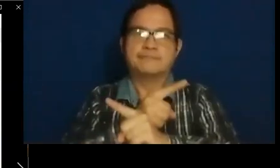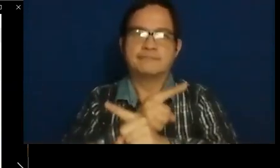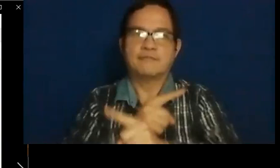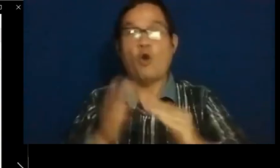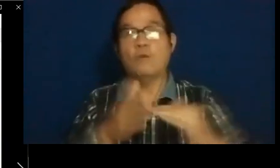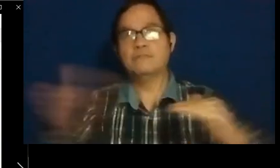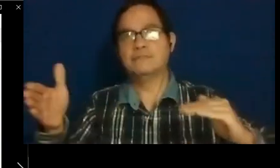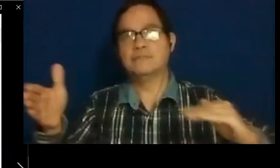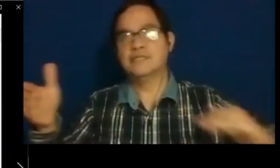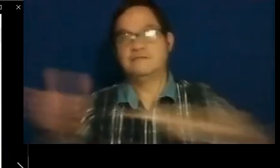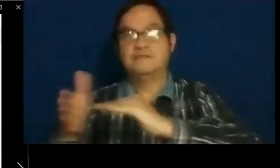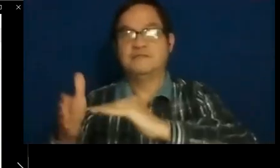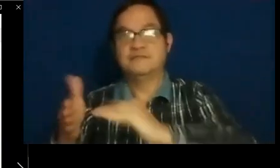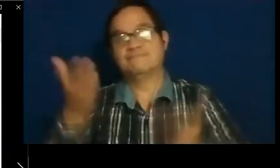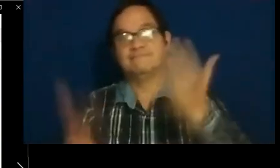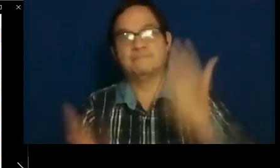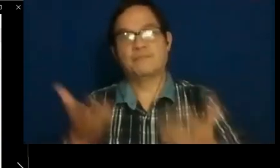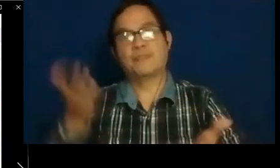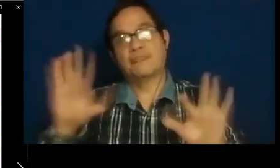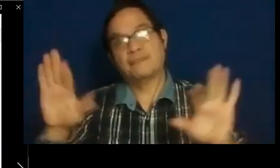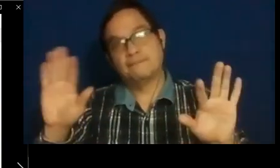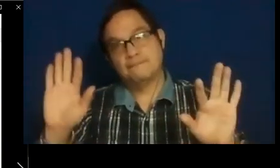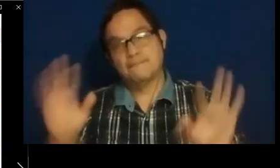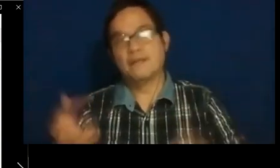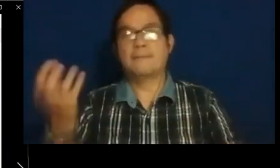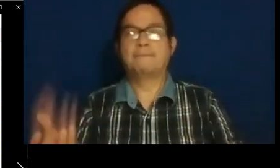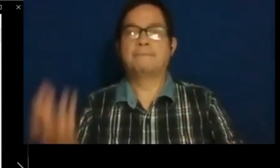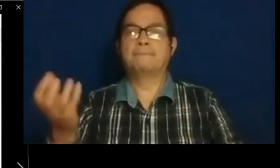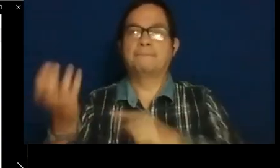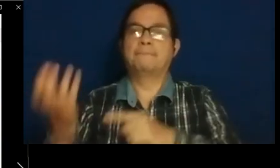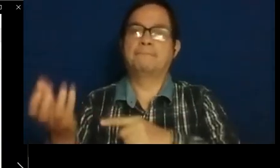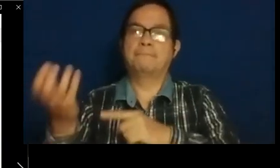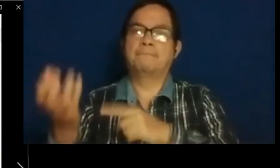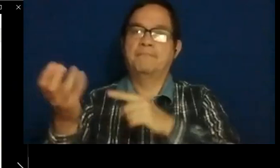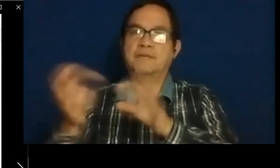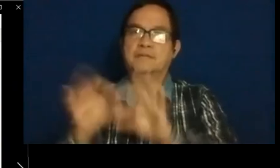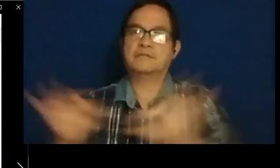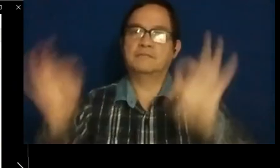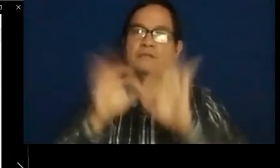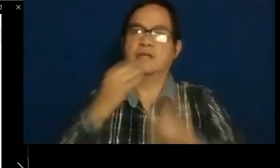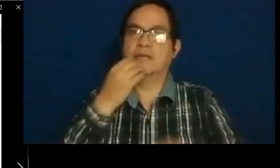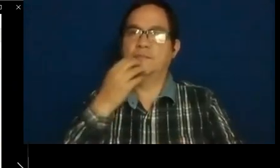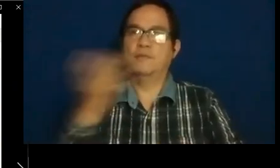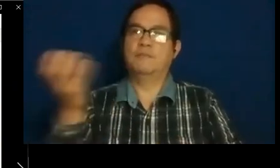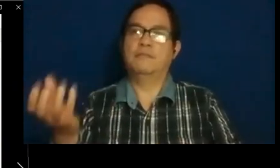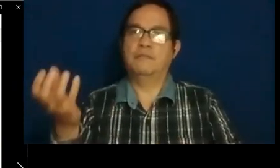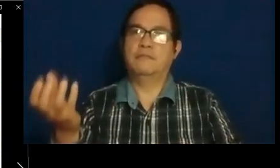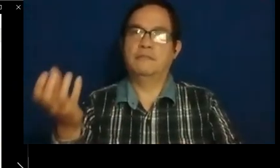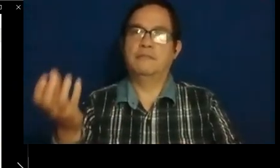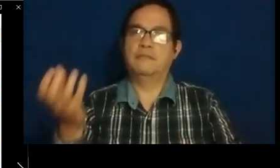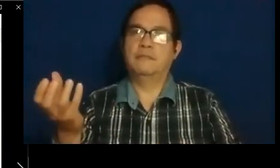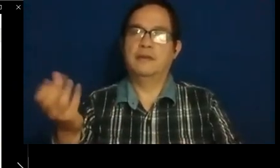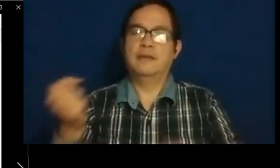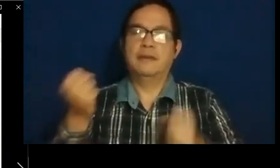Pero ojo, porque es que resulta que los pesos también entran a jugar un papel importante. Porque si tengo una masa más pesada en